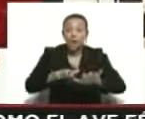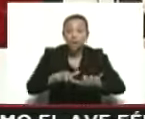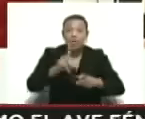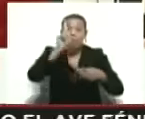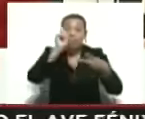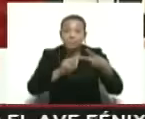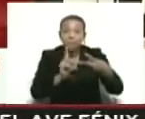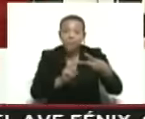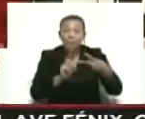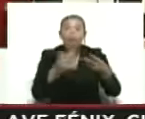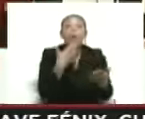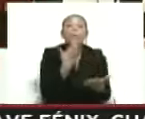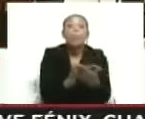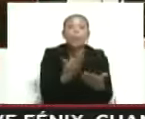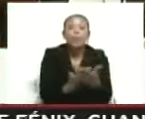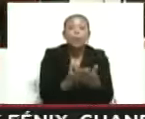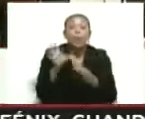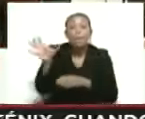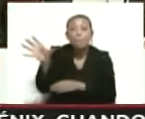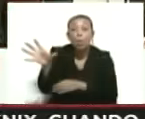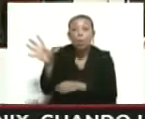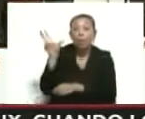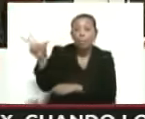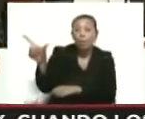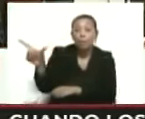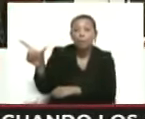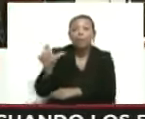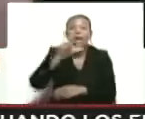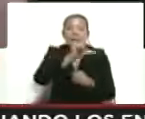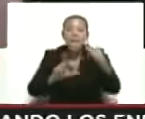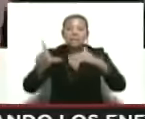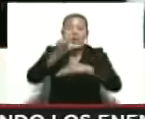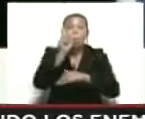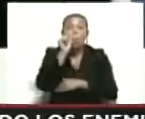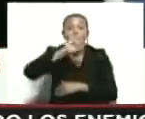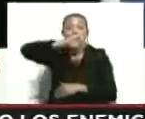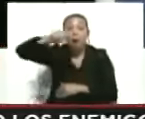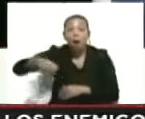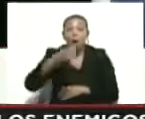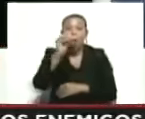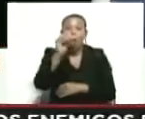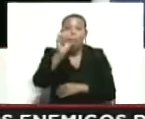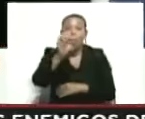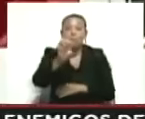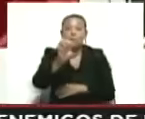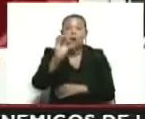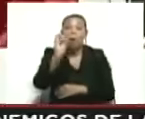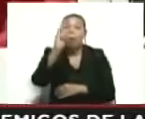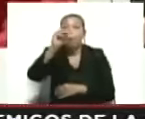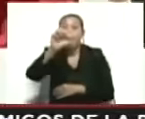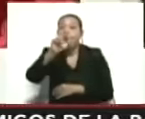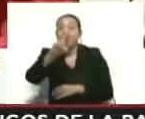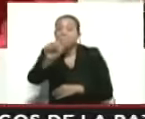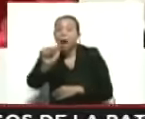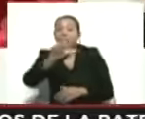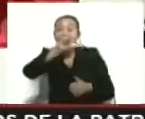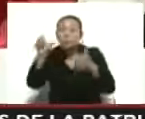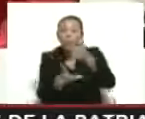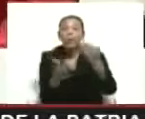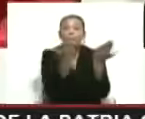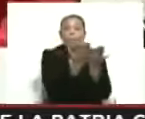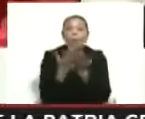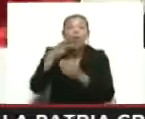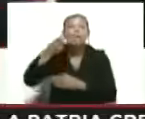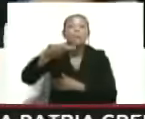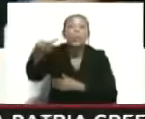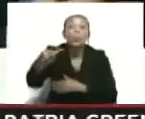Nacional, la propuesta del Bloque de la Patria es el licenciado José Omar Molina Palencia, licenciado en Estudios